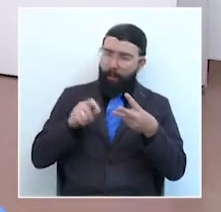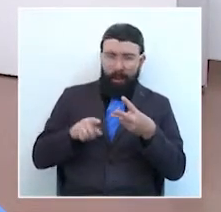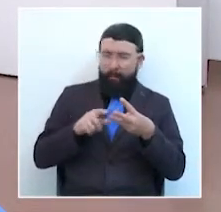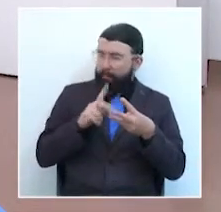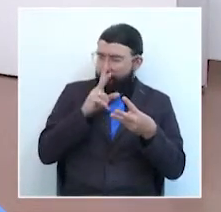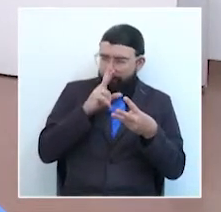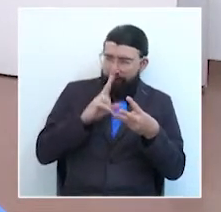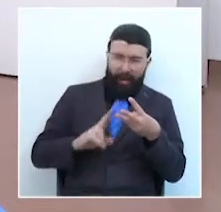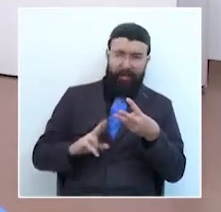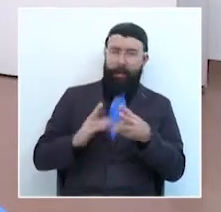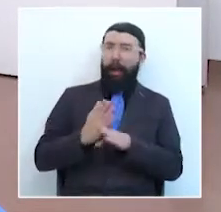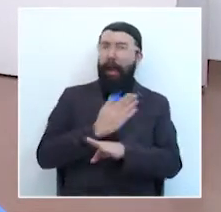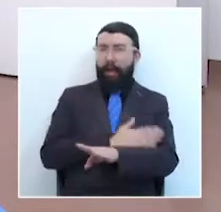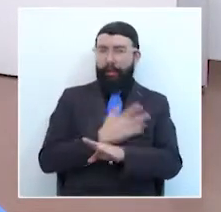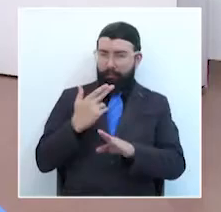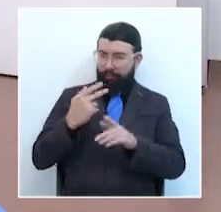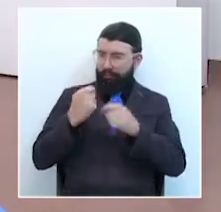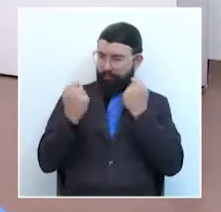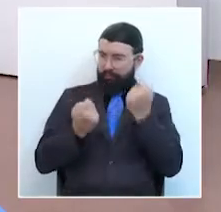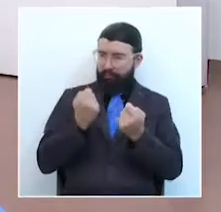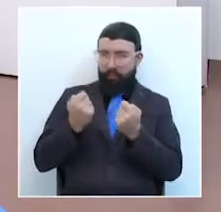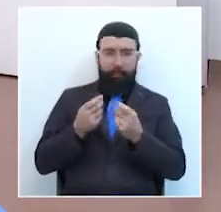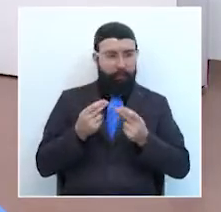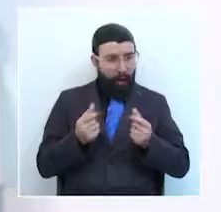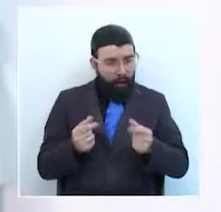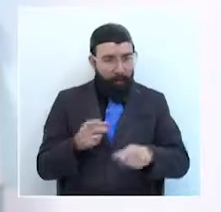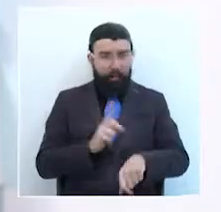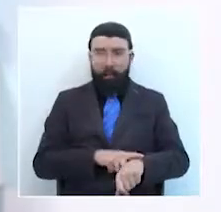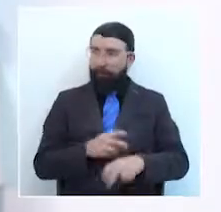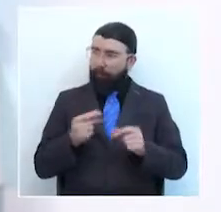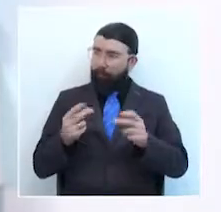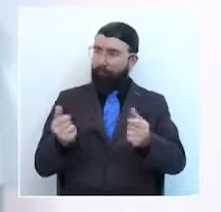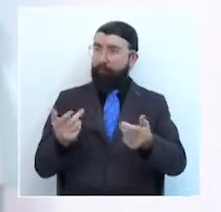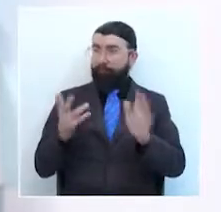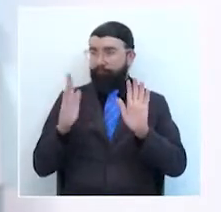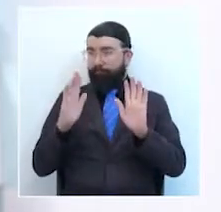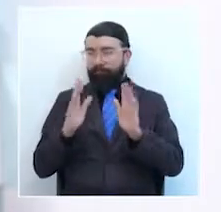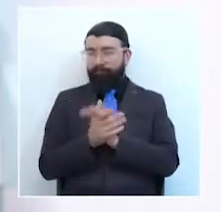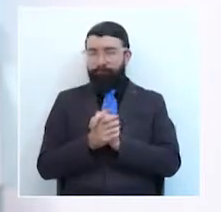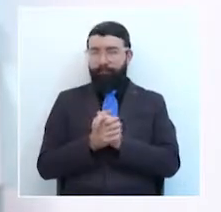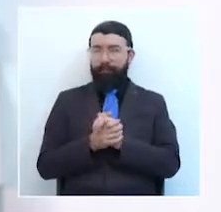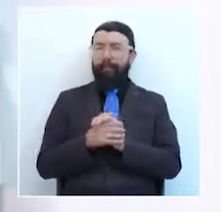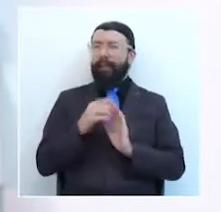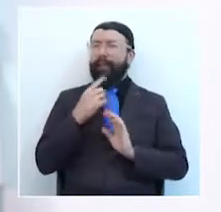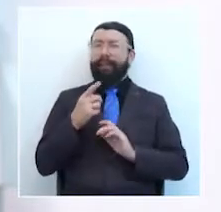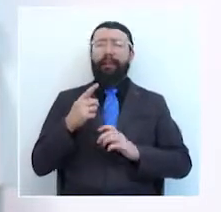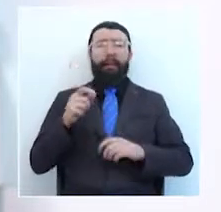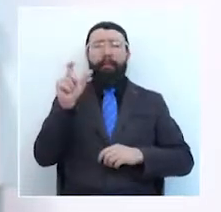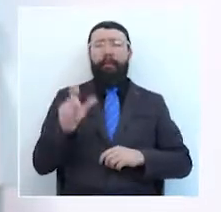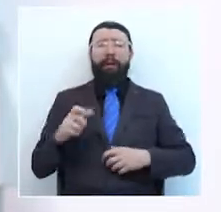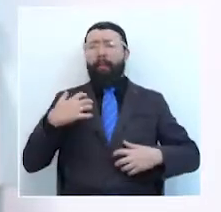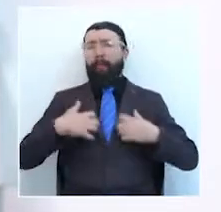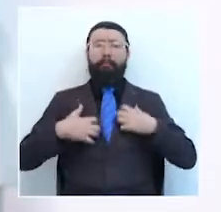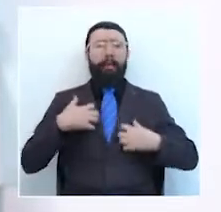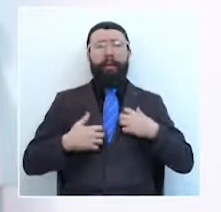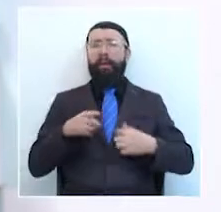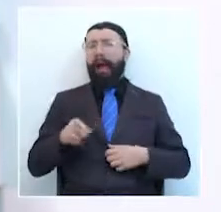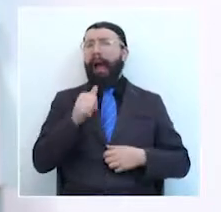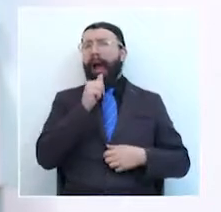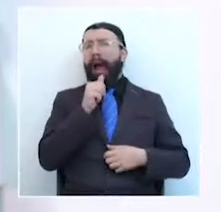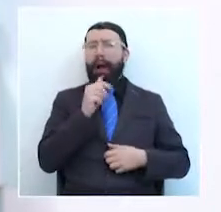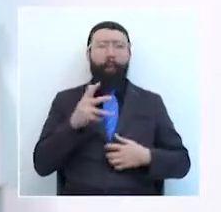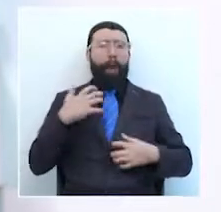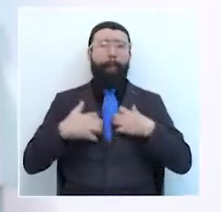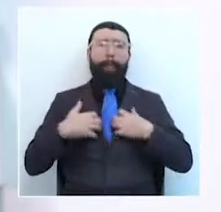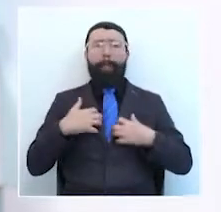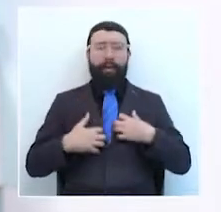antes de ir a la corte como sociales estuvo avanzando rápido camino tengo fobia el agua dice luz ma mosquera tengo